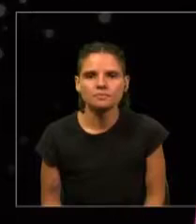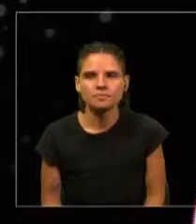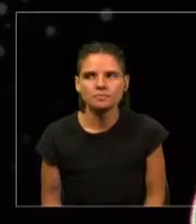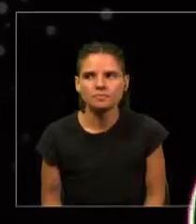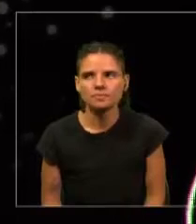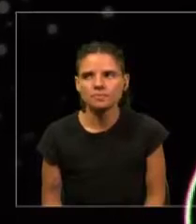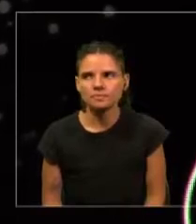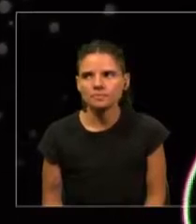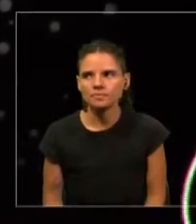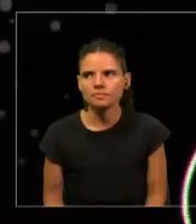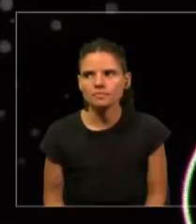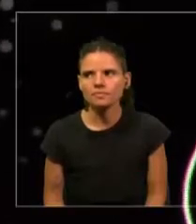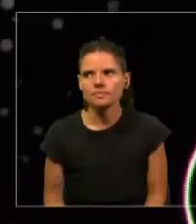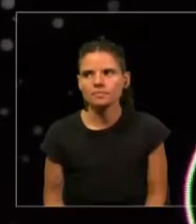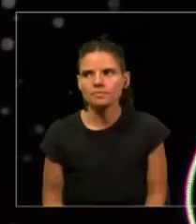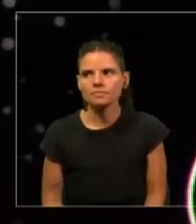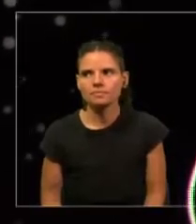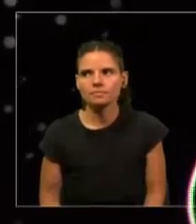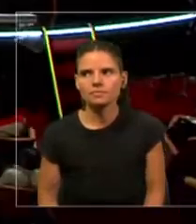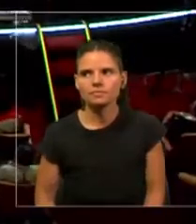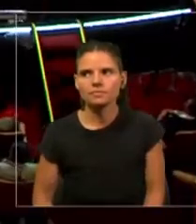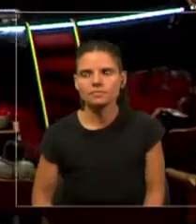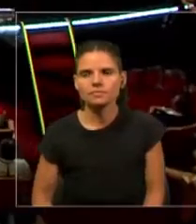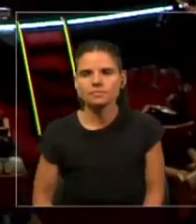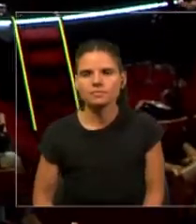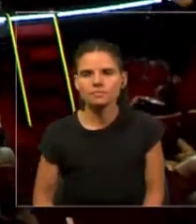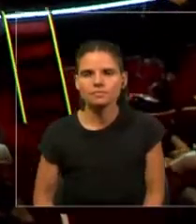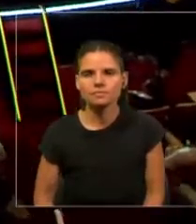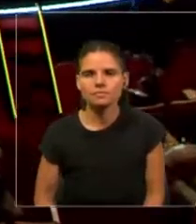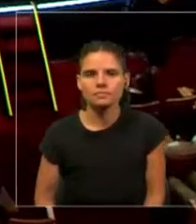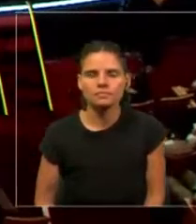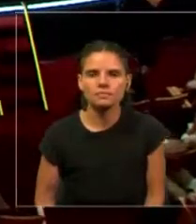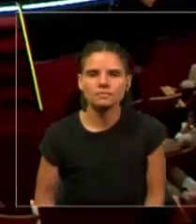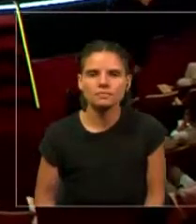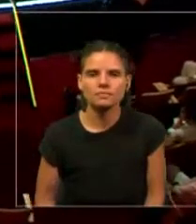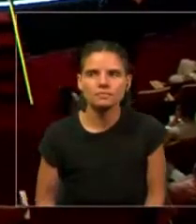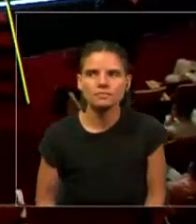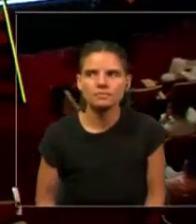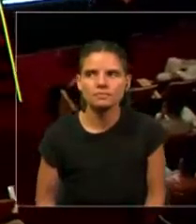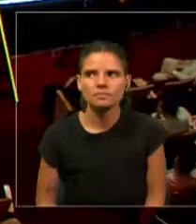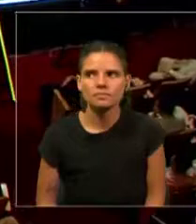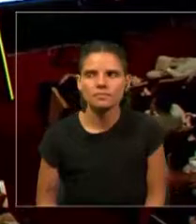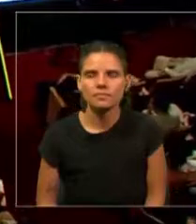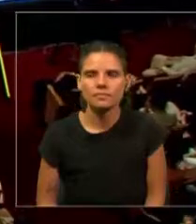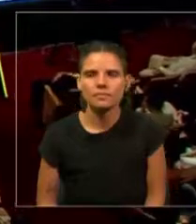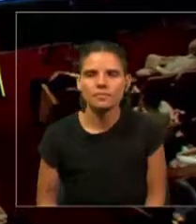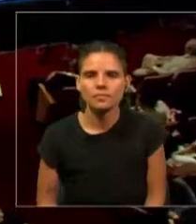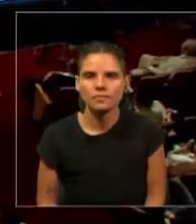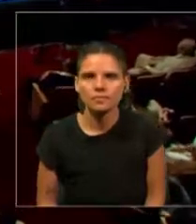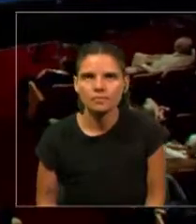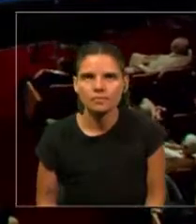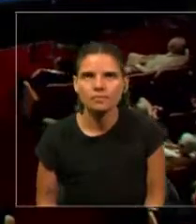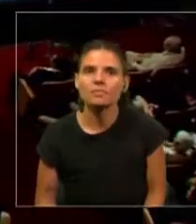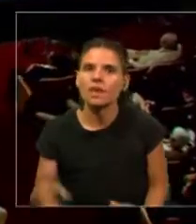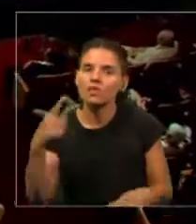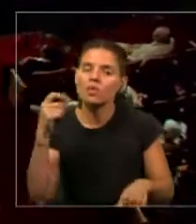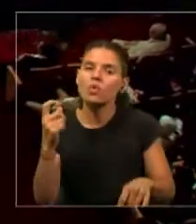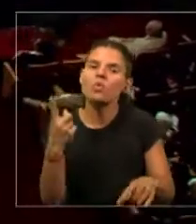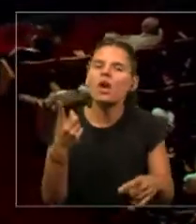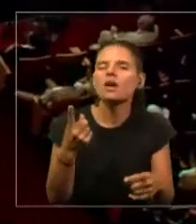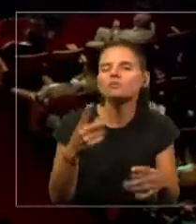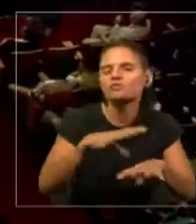con el principio que se llama en el automóvil, se usa ya en Estados Unidos esa frase, esta